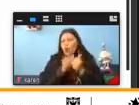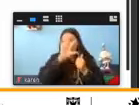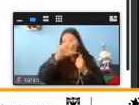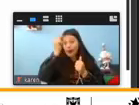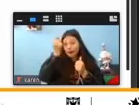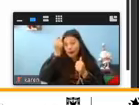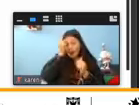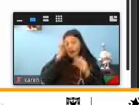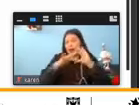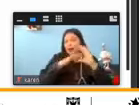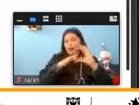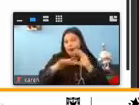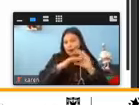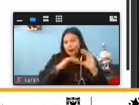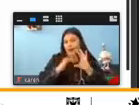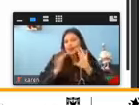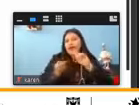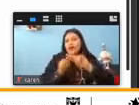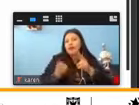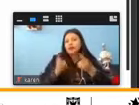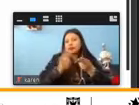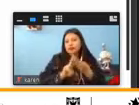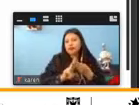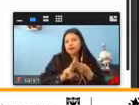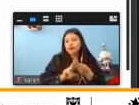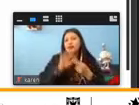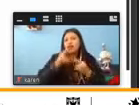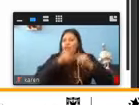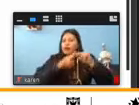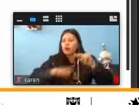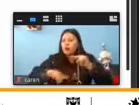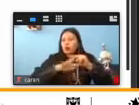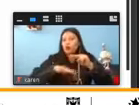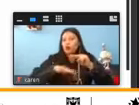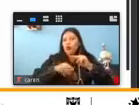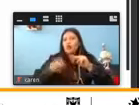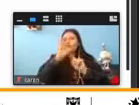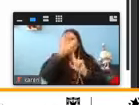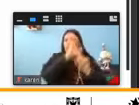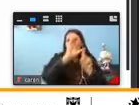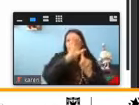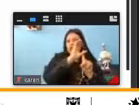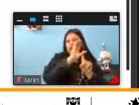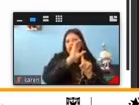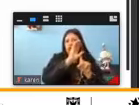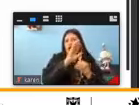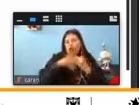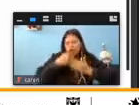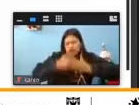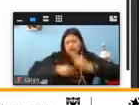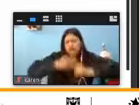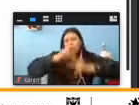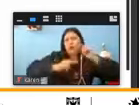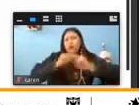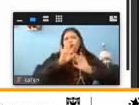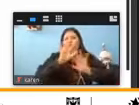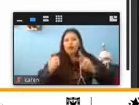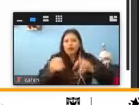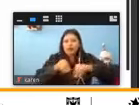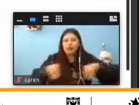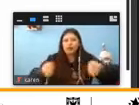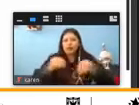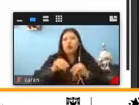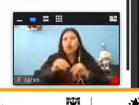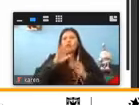memorias ambientales en relación a la naturaleza y a la cultura que se construye en los territorios